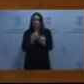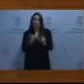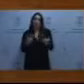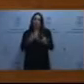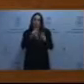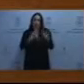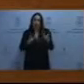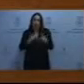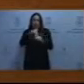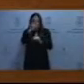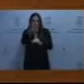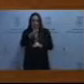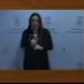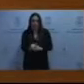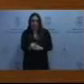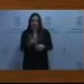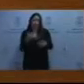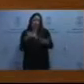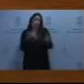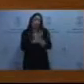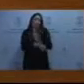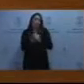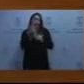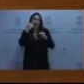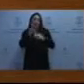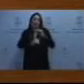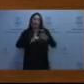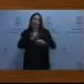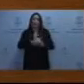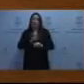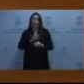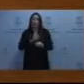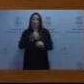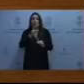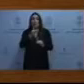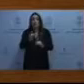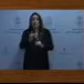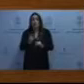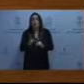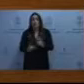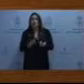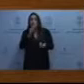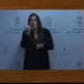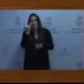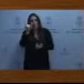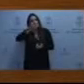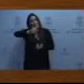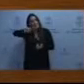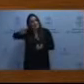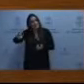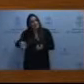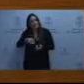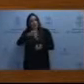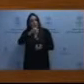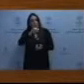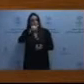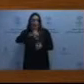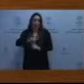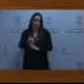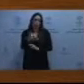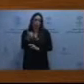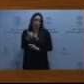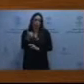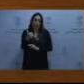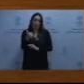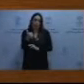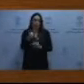hecho objetivo que no se ha cumplido. Y así seguiremos, porque otras iniciativas parlamentarias que se han aprobado en